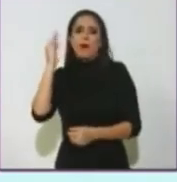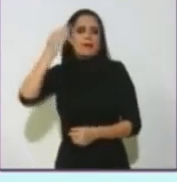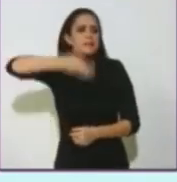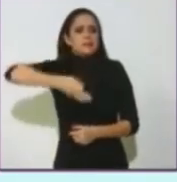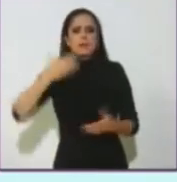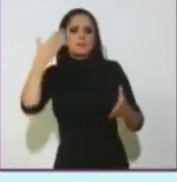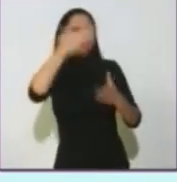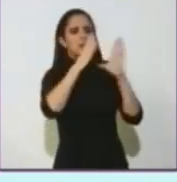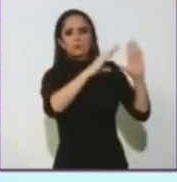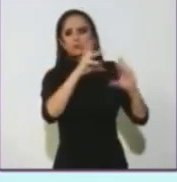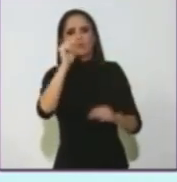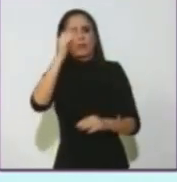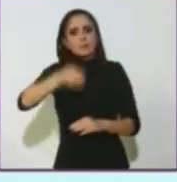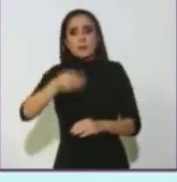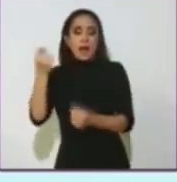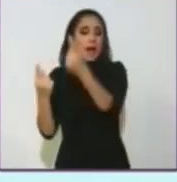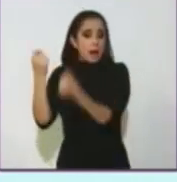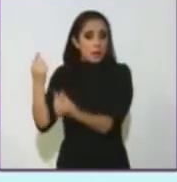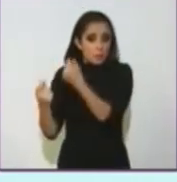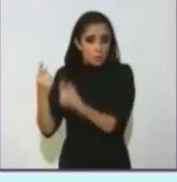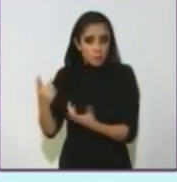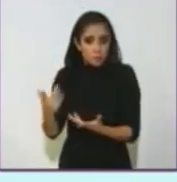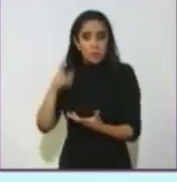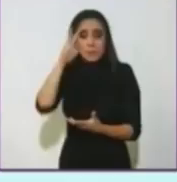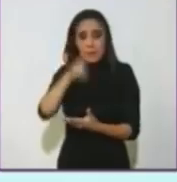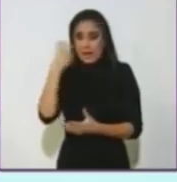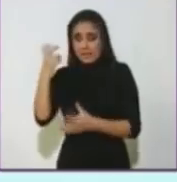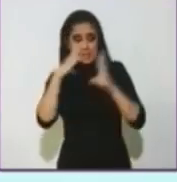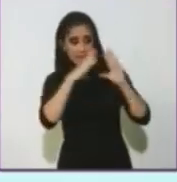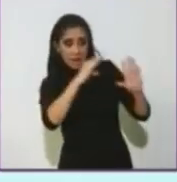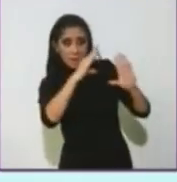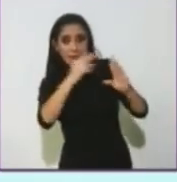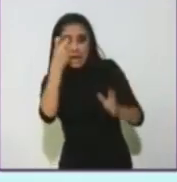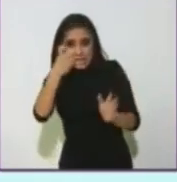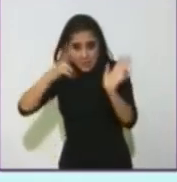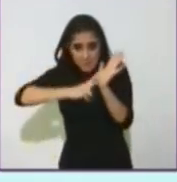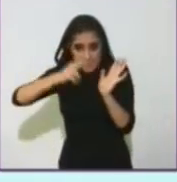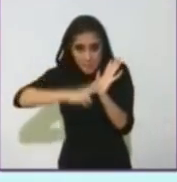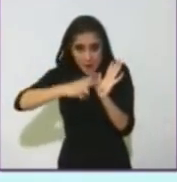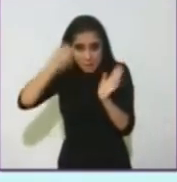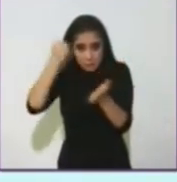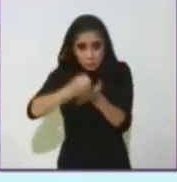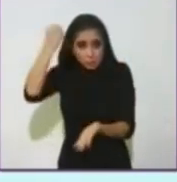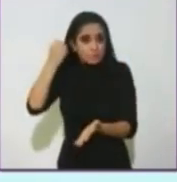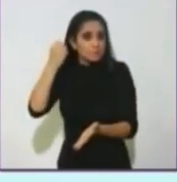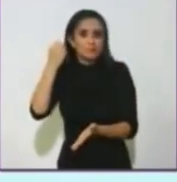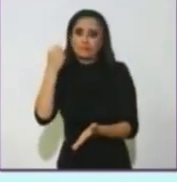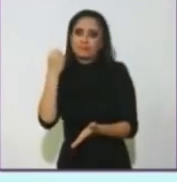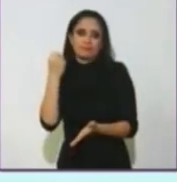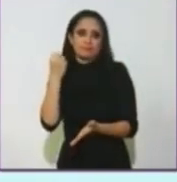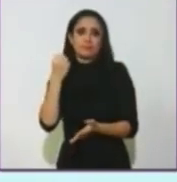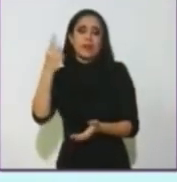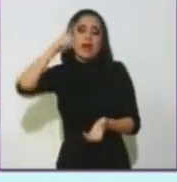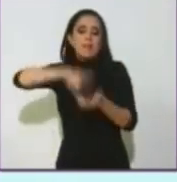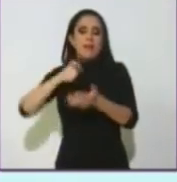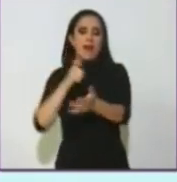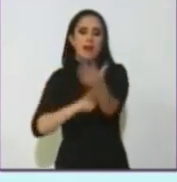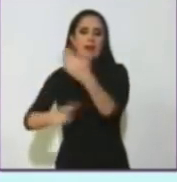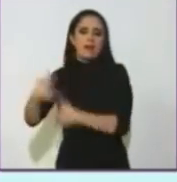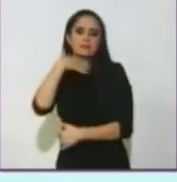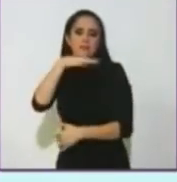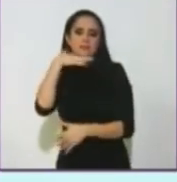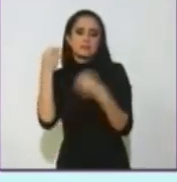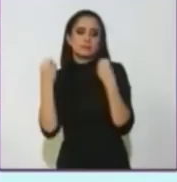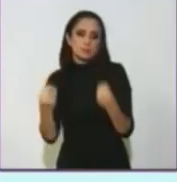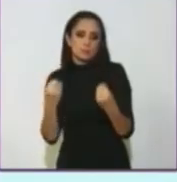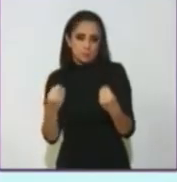entonces la verdad es que la capacitación no fue válida desafortunadamente la corrupción prevaleció y a